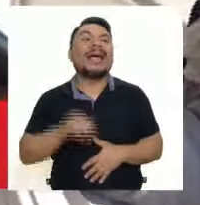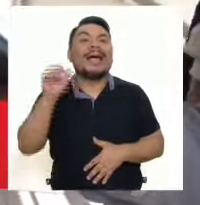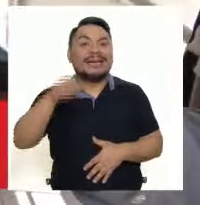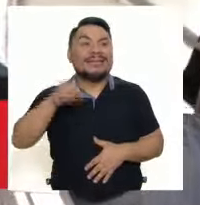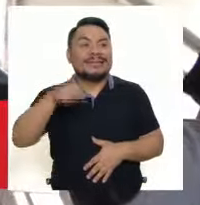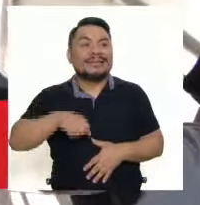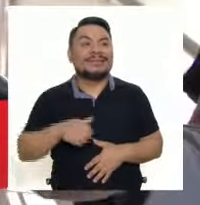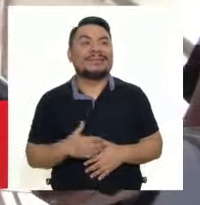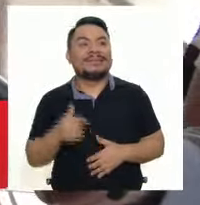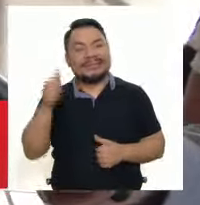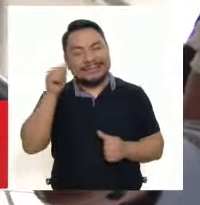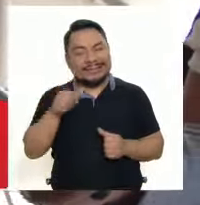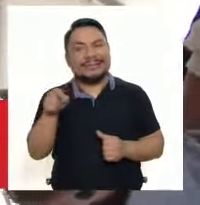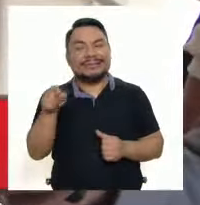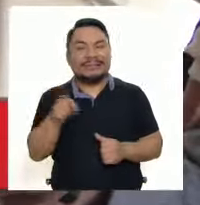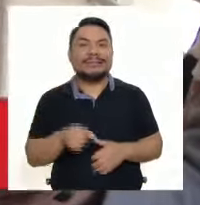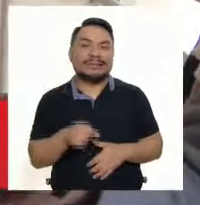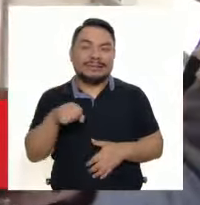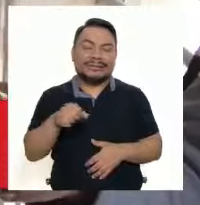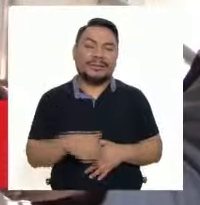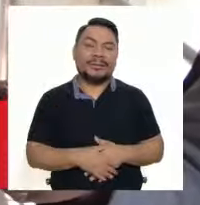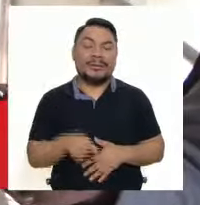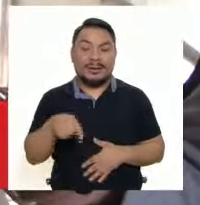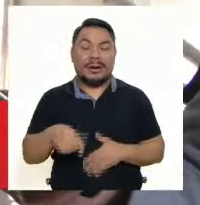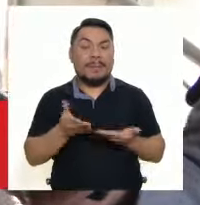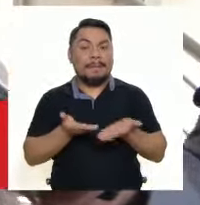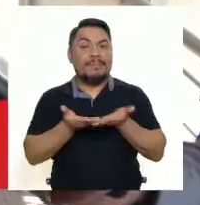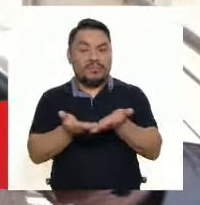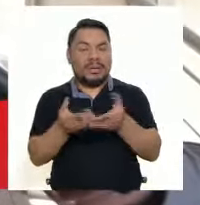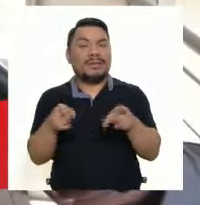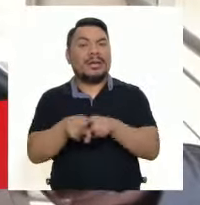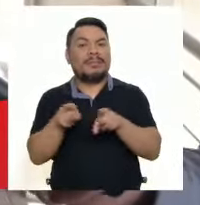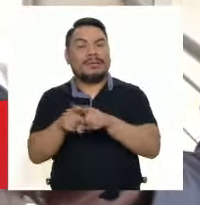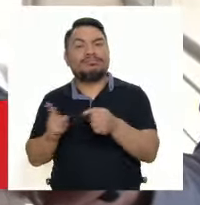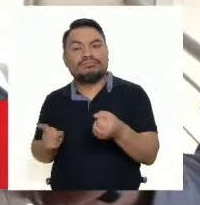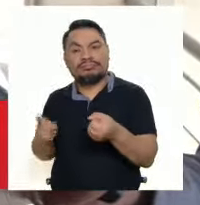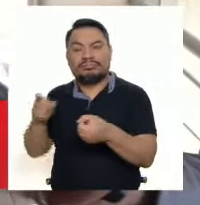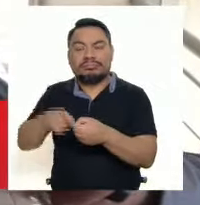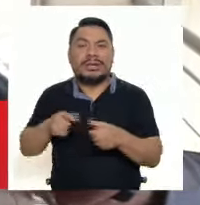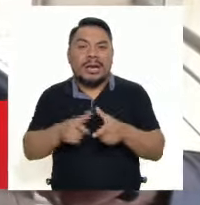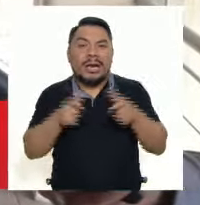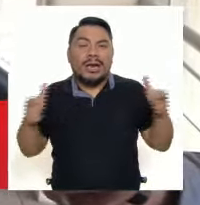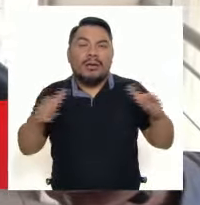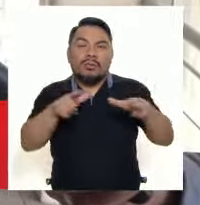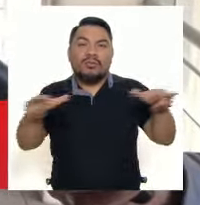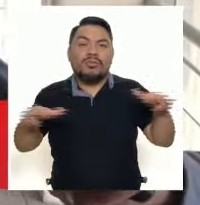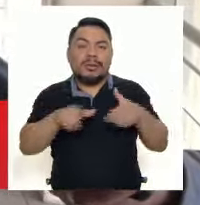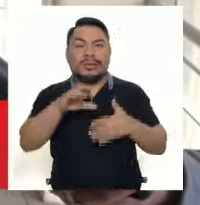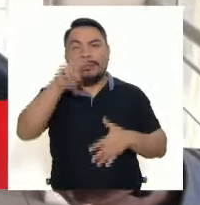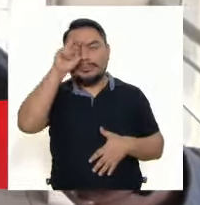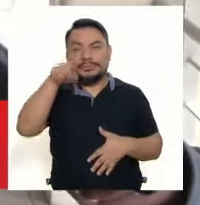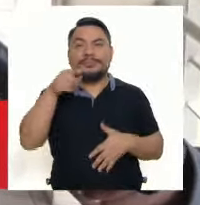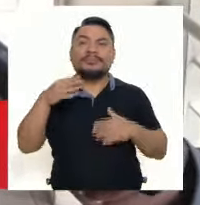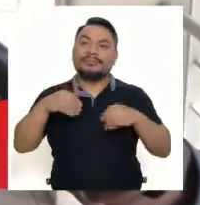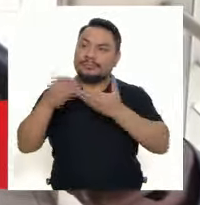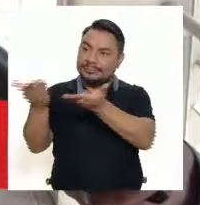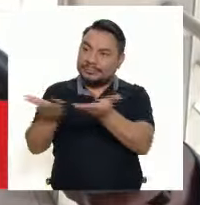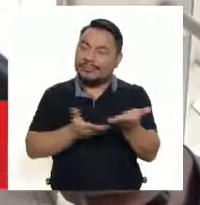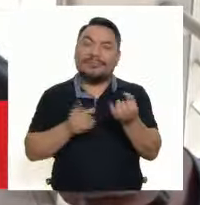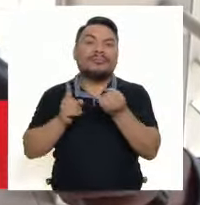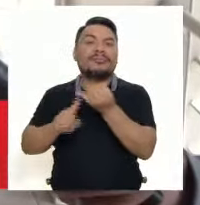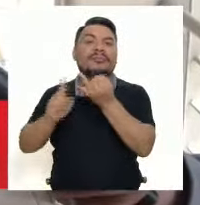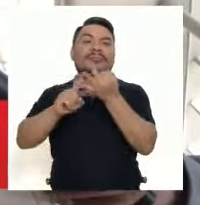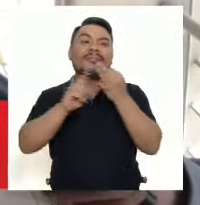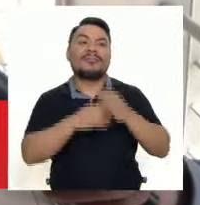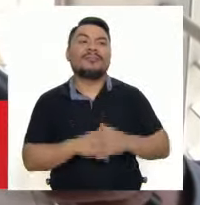hacerme referencia a aquello. Pucallpa también se suma a las grandes ciudades del Perú que van a recibir a las